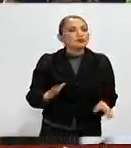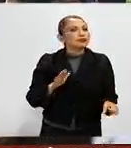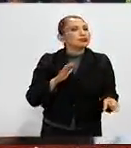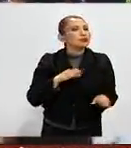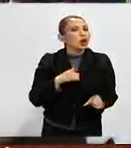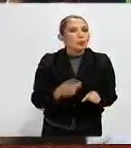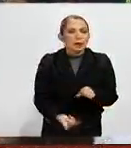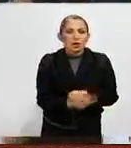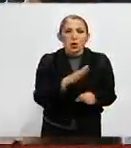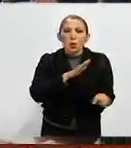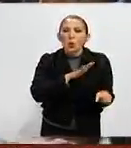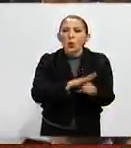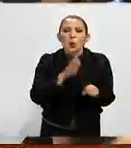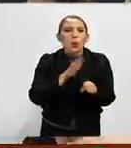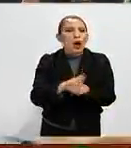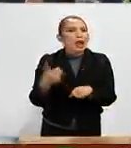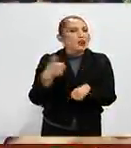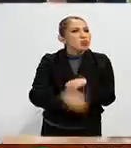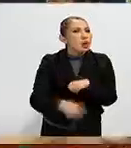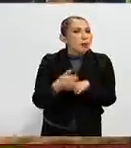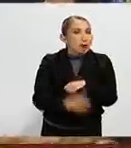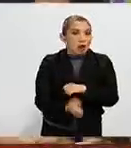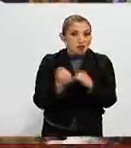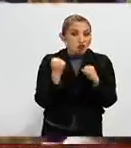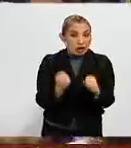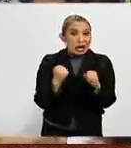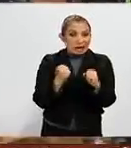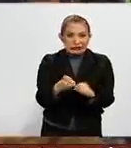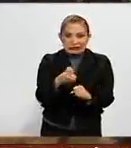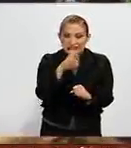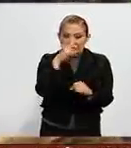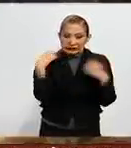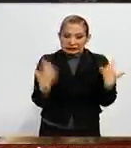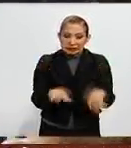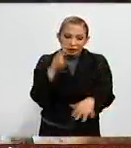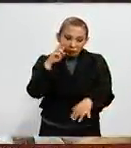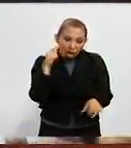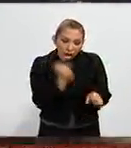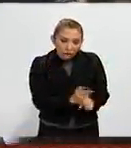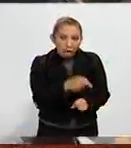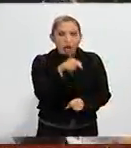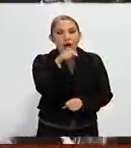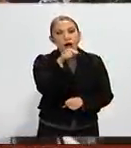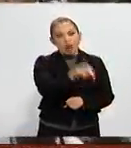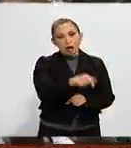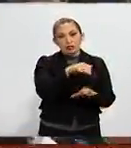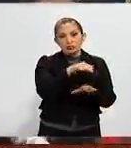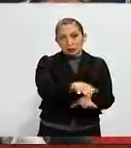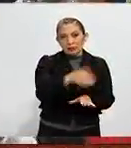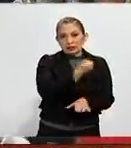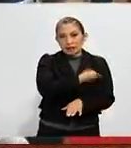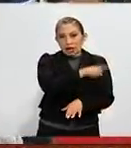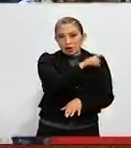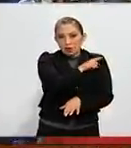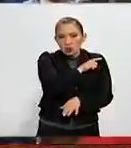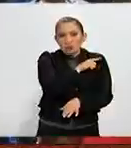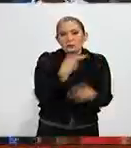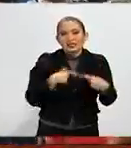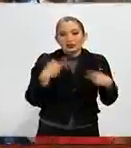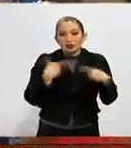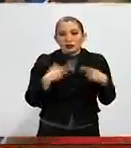¿Cuáles son, doctora Huet, los datos duros, los datos contundentes que tienen ustedes a cargo de la salud precisamente de